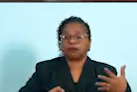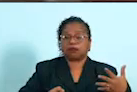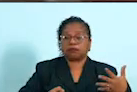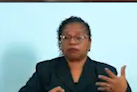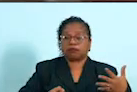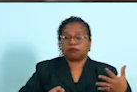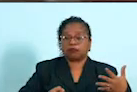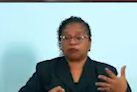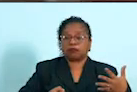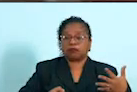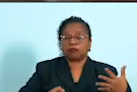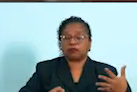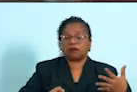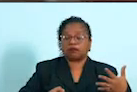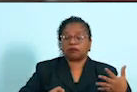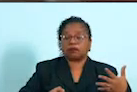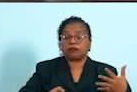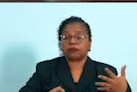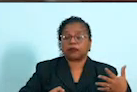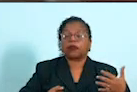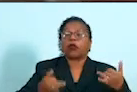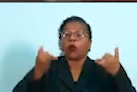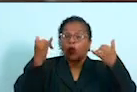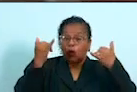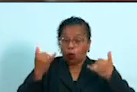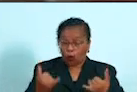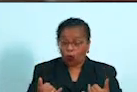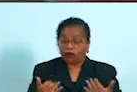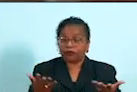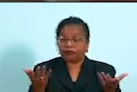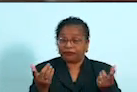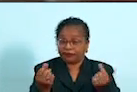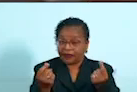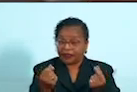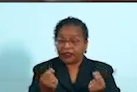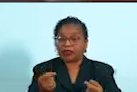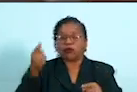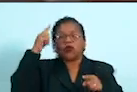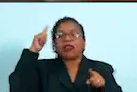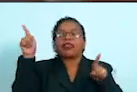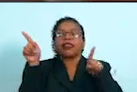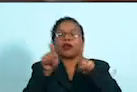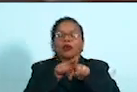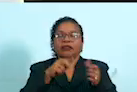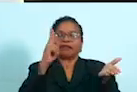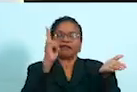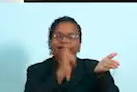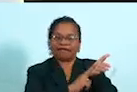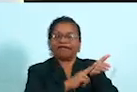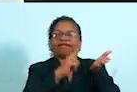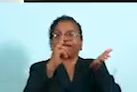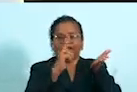Hoy hemos firmado muchos acuerdos para avanzar aún más nuestra colaboración.